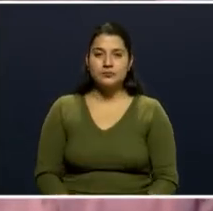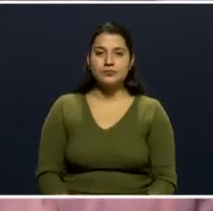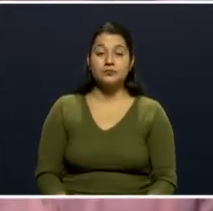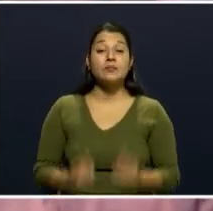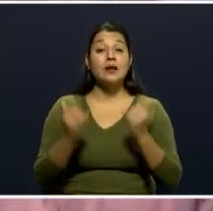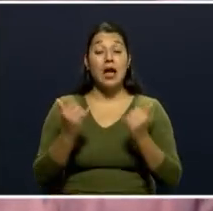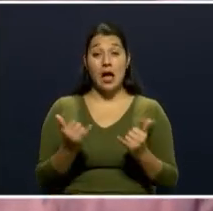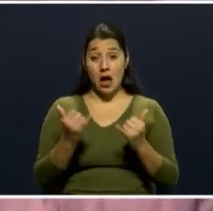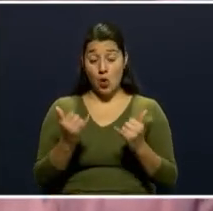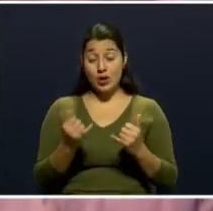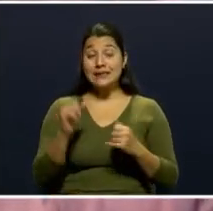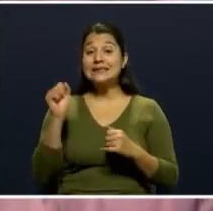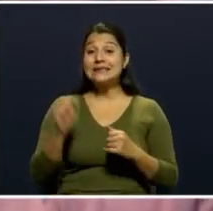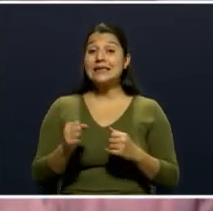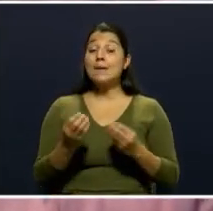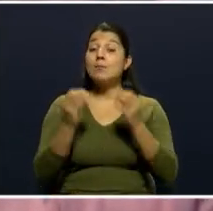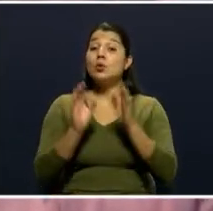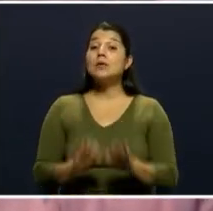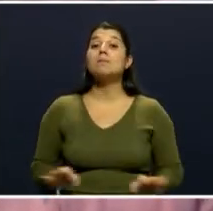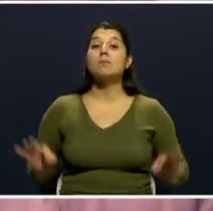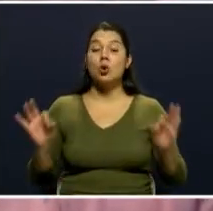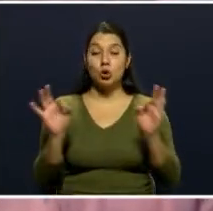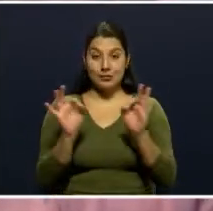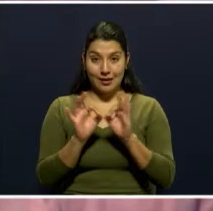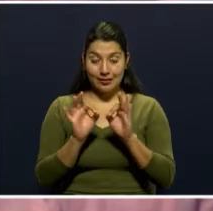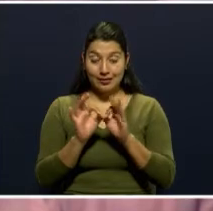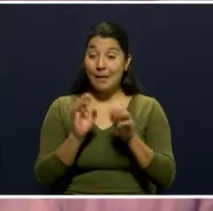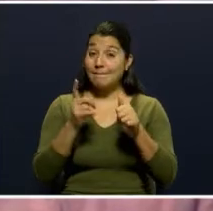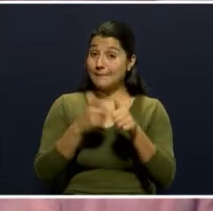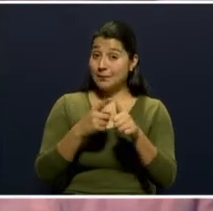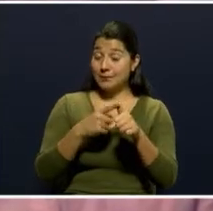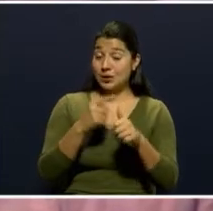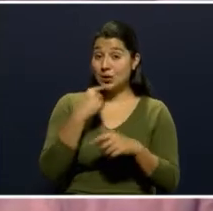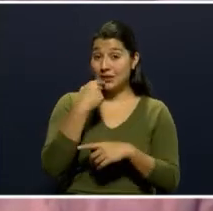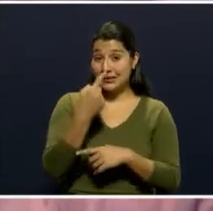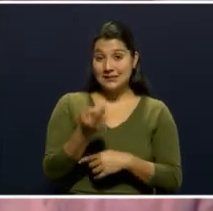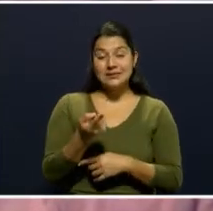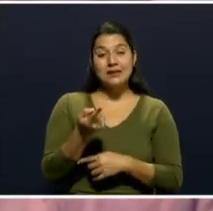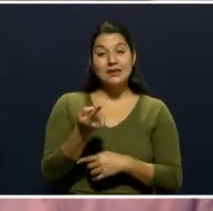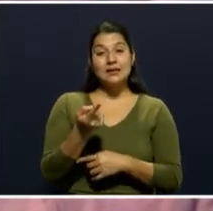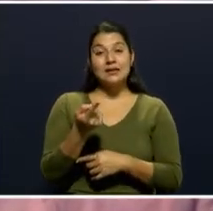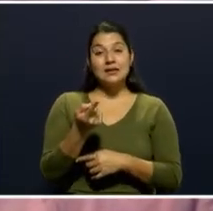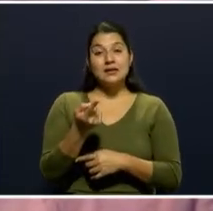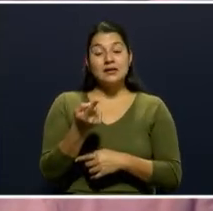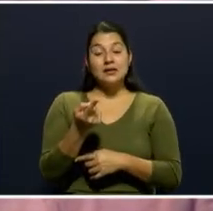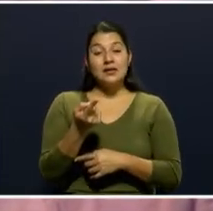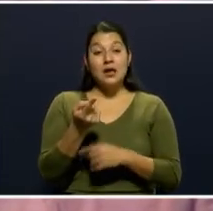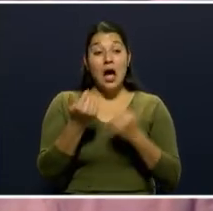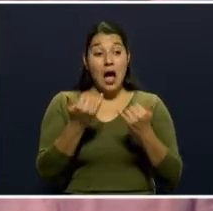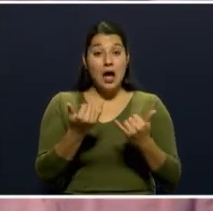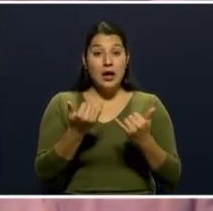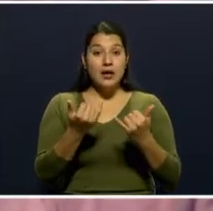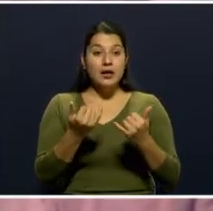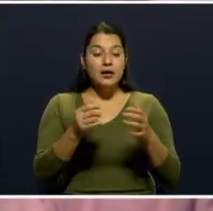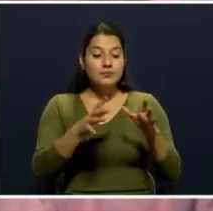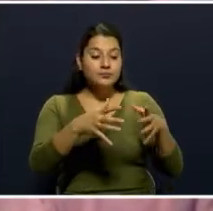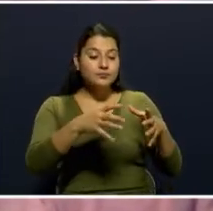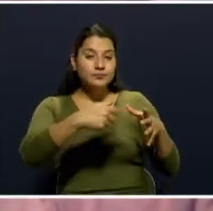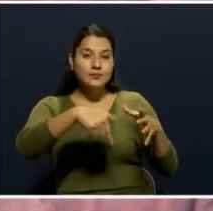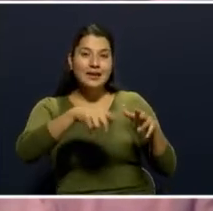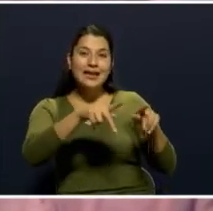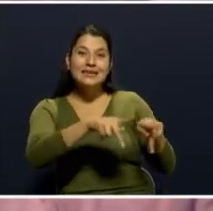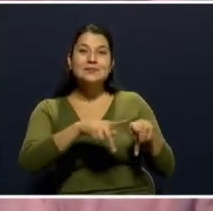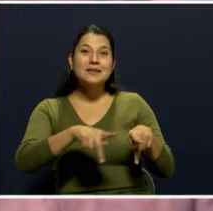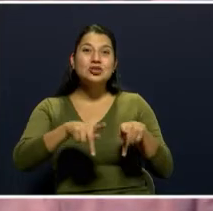Ahora, donde sí es muy importante esto es, primero, mencionar que hay una susceptibilidad de población, una susceptibilidad